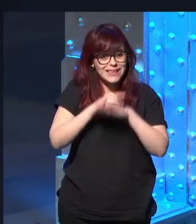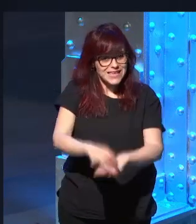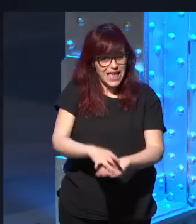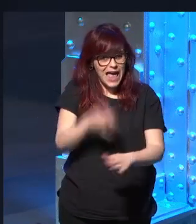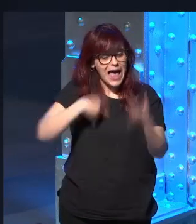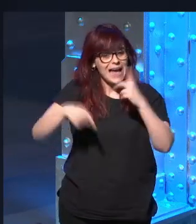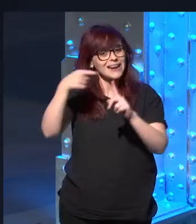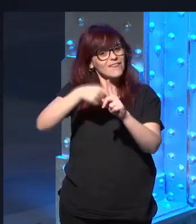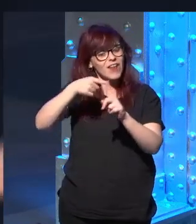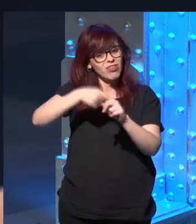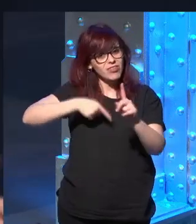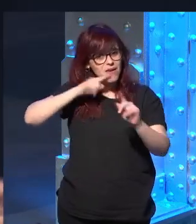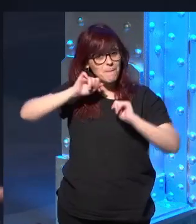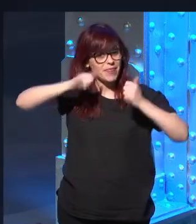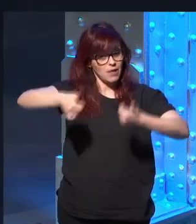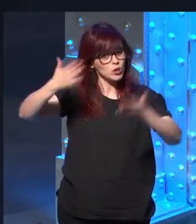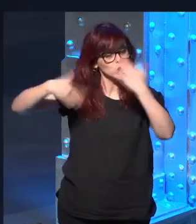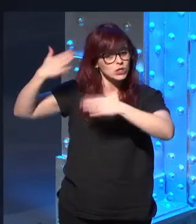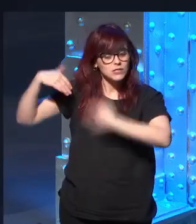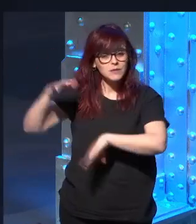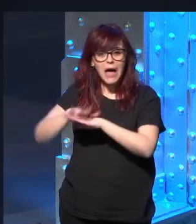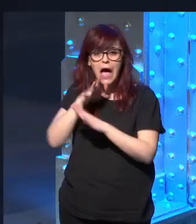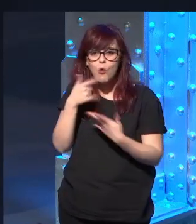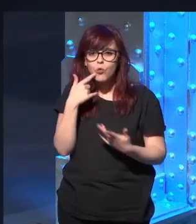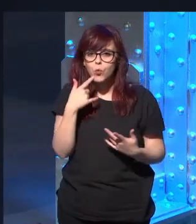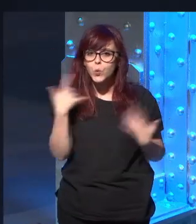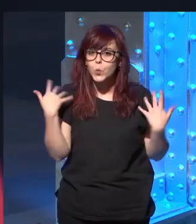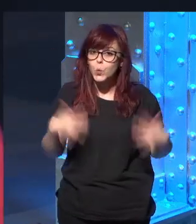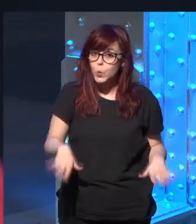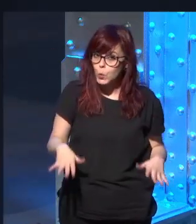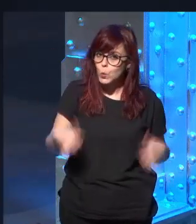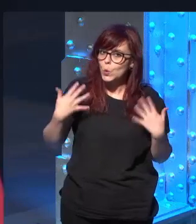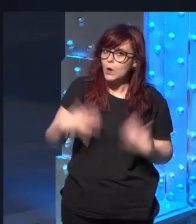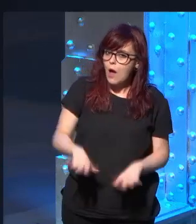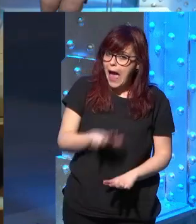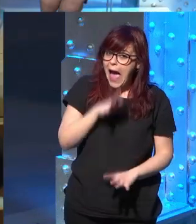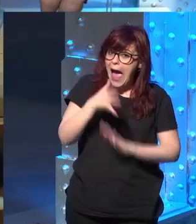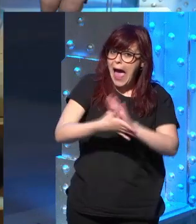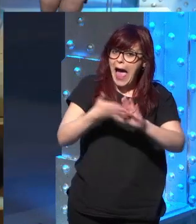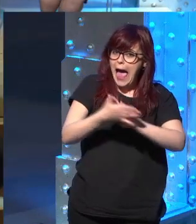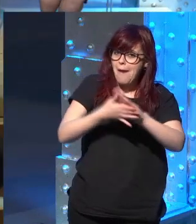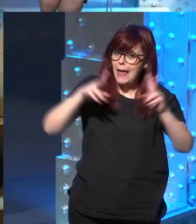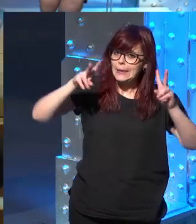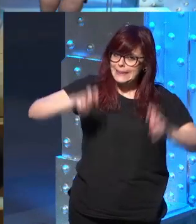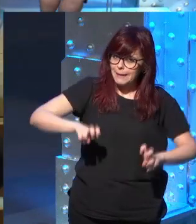sirvió de referente cuando empezábamos. Estás abriendo ahí un melón, sí, que